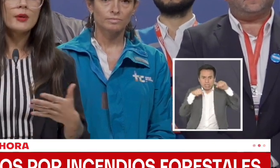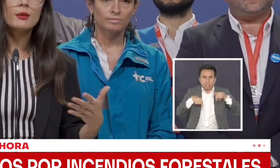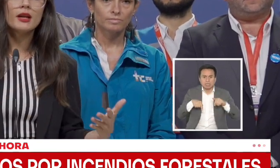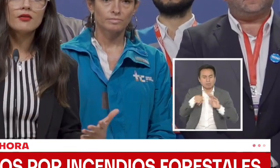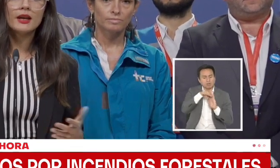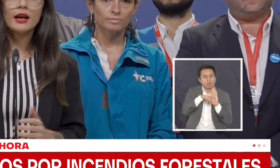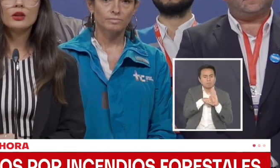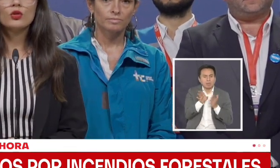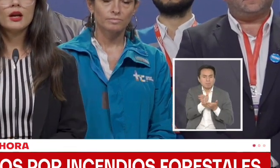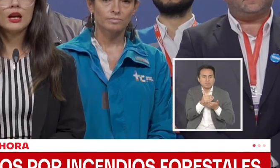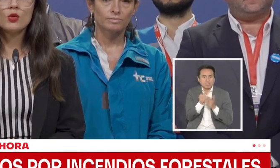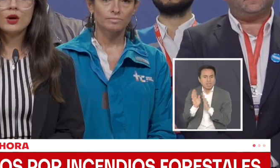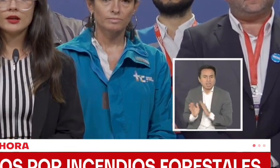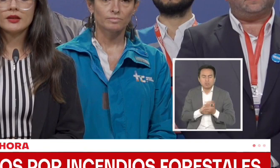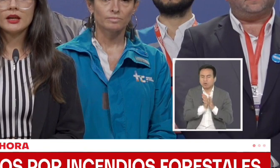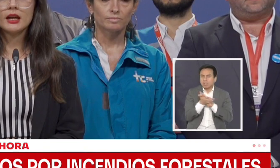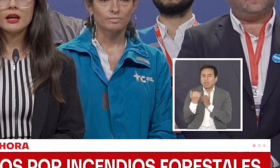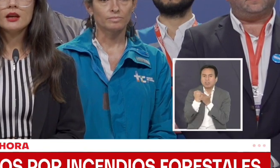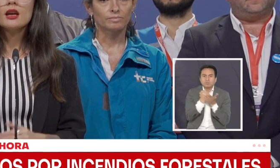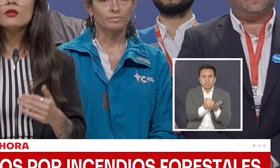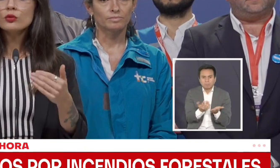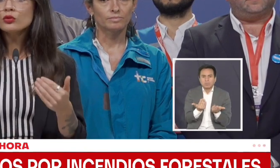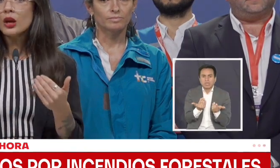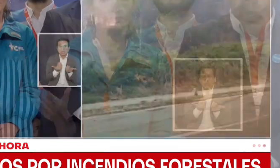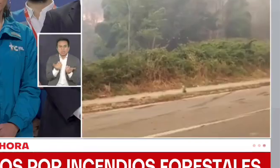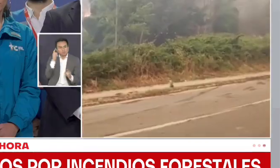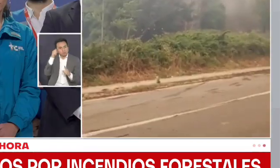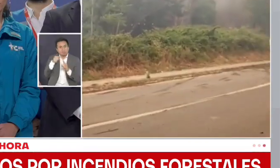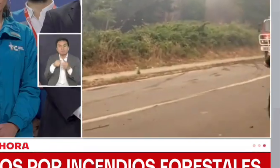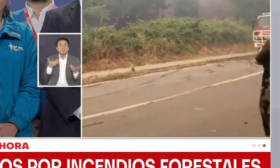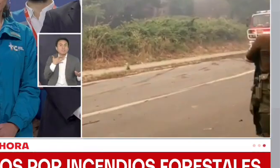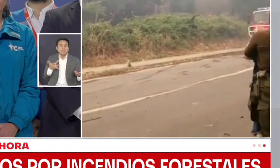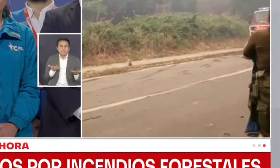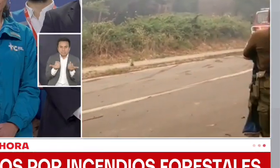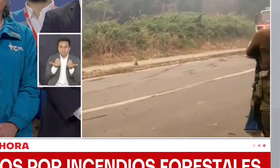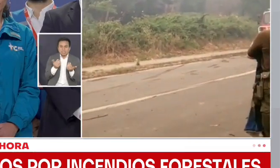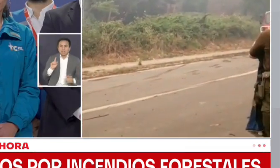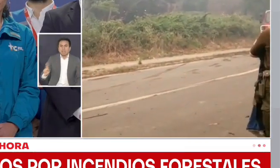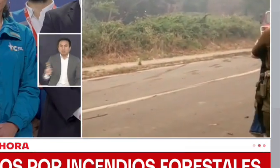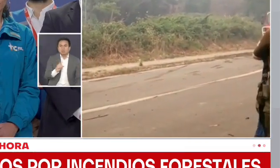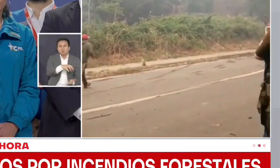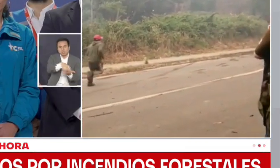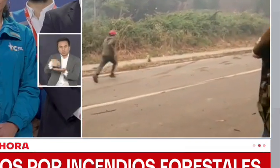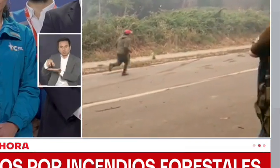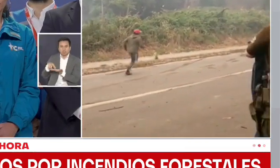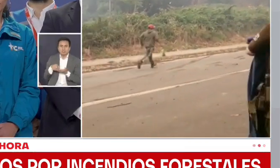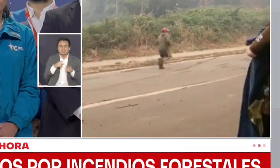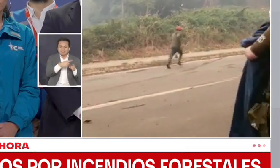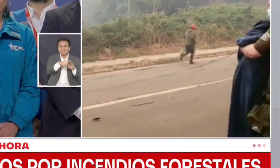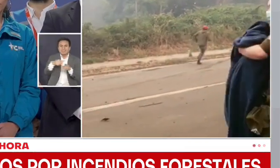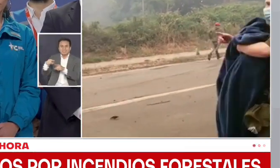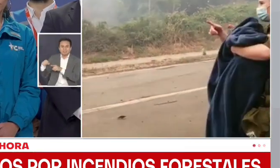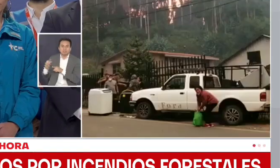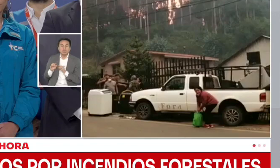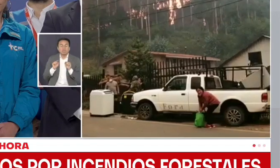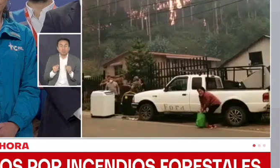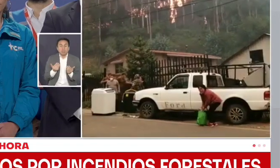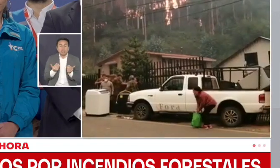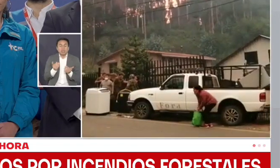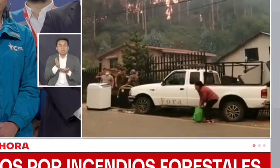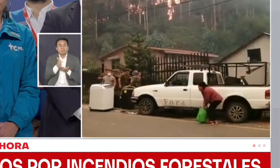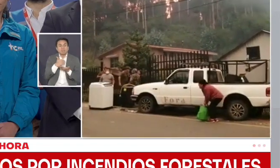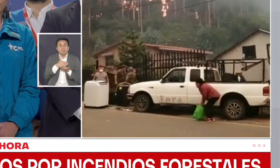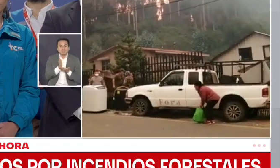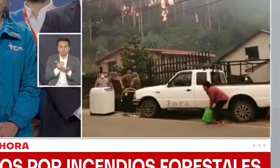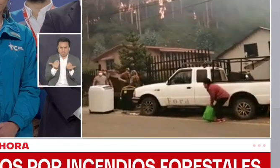programar y planificar toda la ayuda que se requieran en función a más de las necesidades de cada uno de los territorios que son distintos ya Y eso requiere